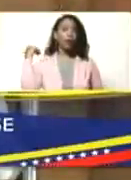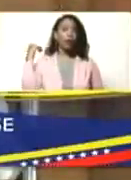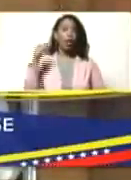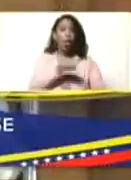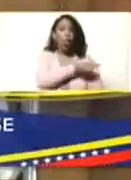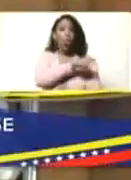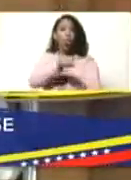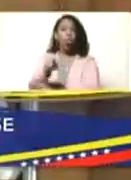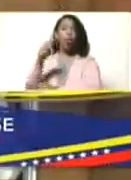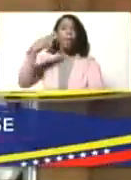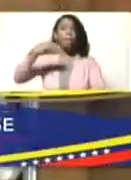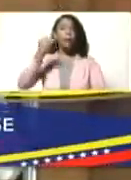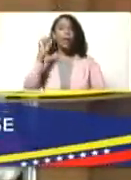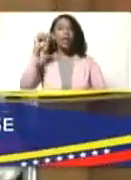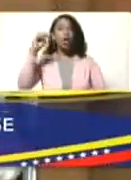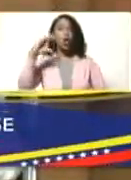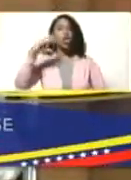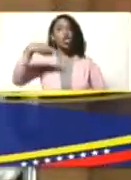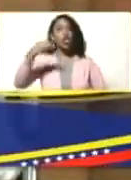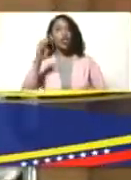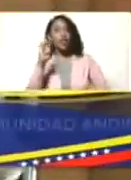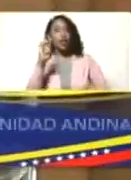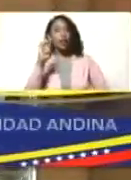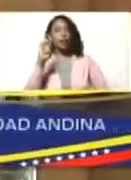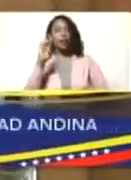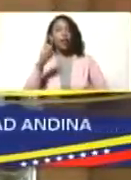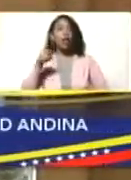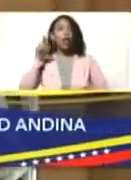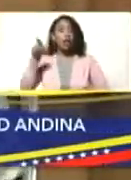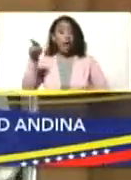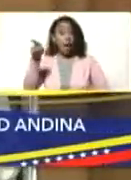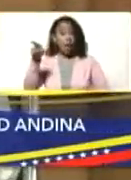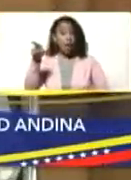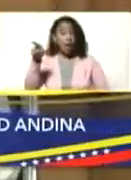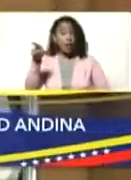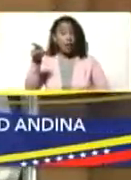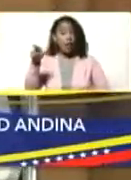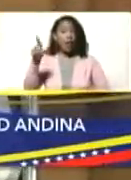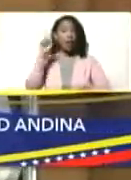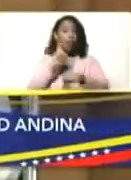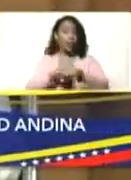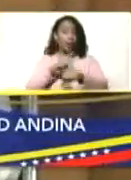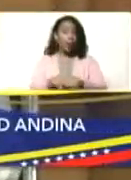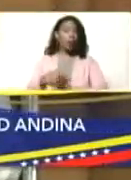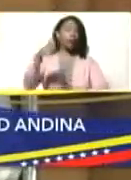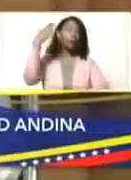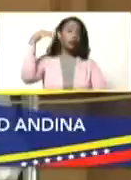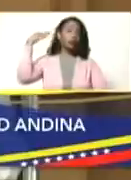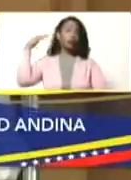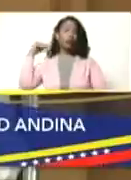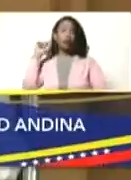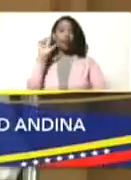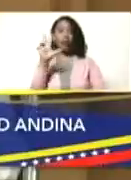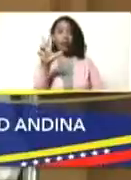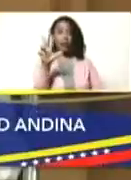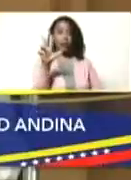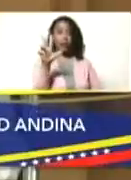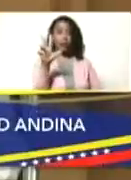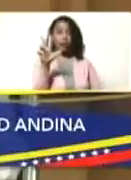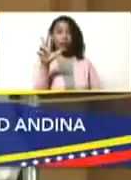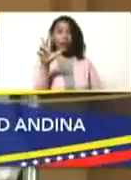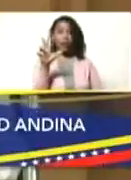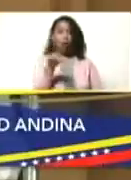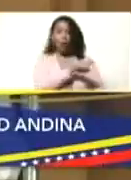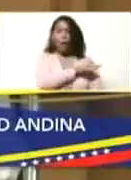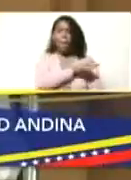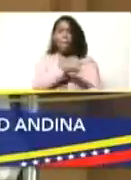de Pinochet. Y a partir de ahí, durante décadas, tres las